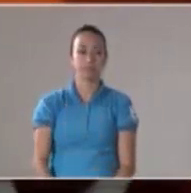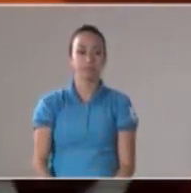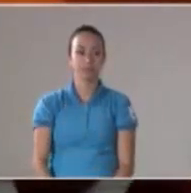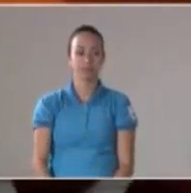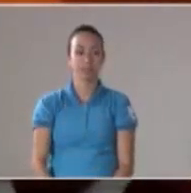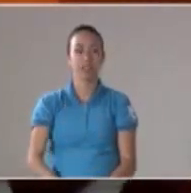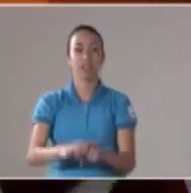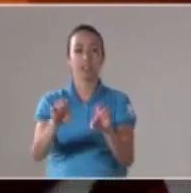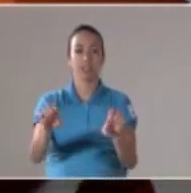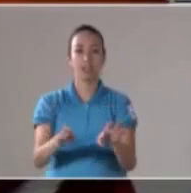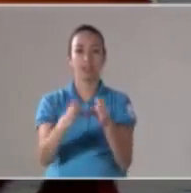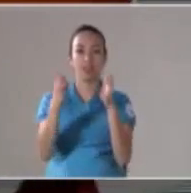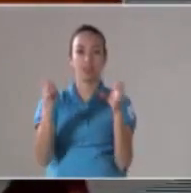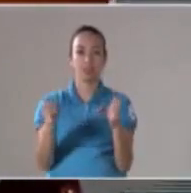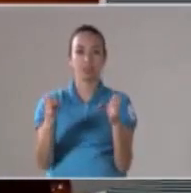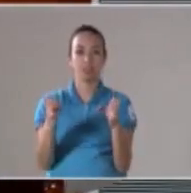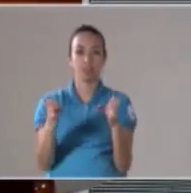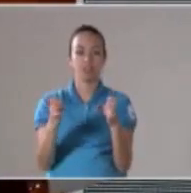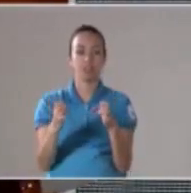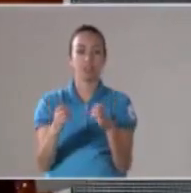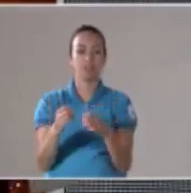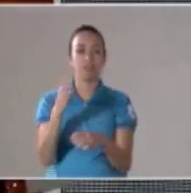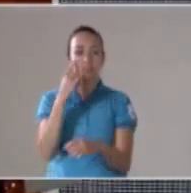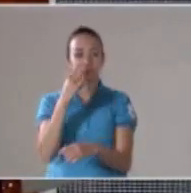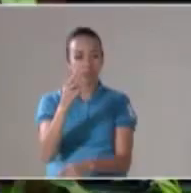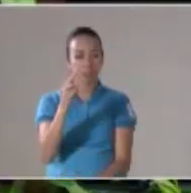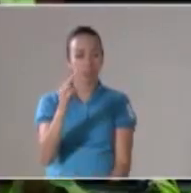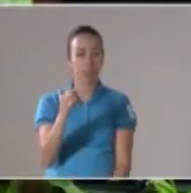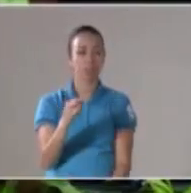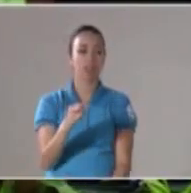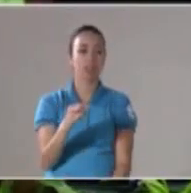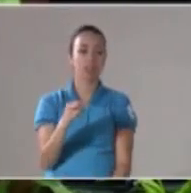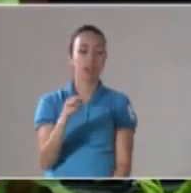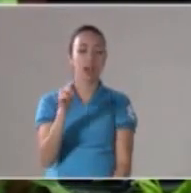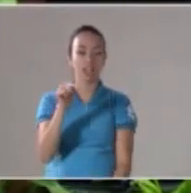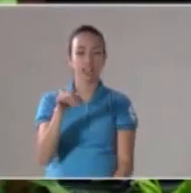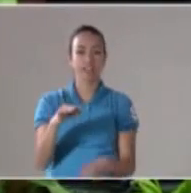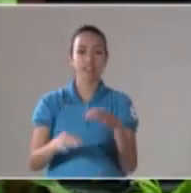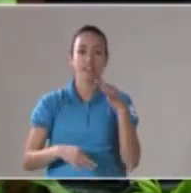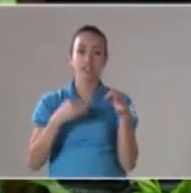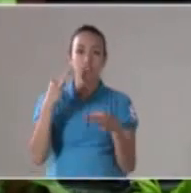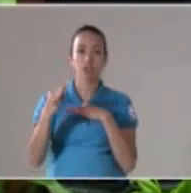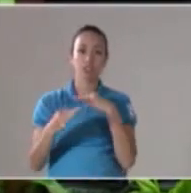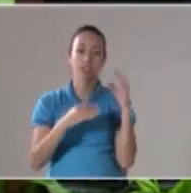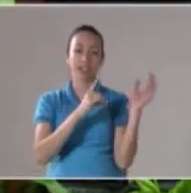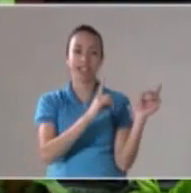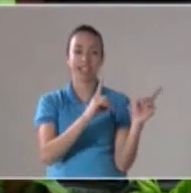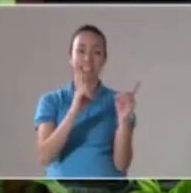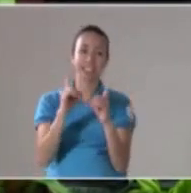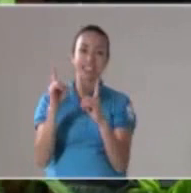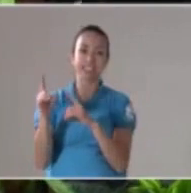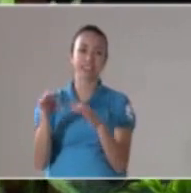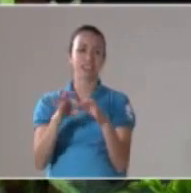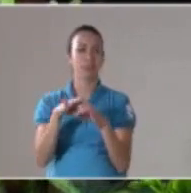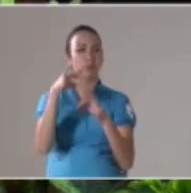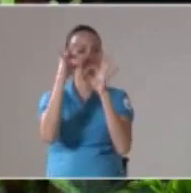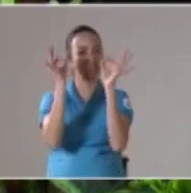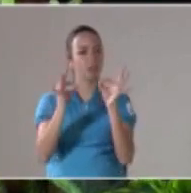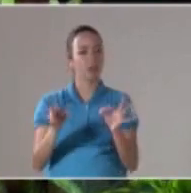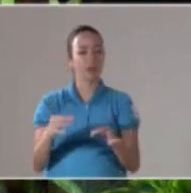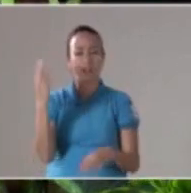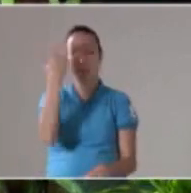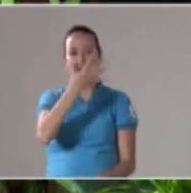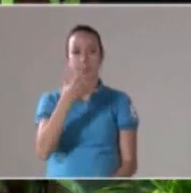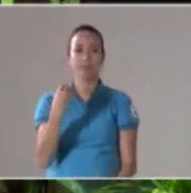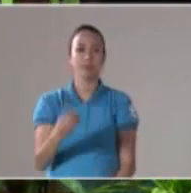Y entonces, miren lo que se hace. Entonces ahí fluye la guianza de una manera preciosa. Mire